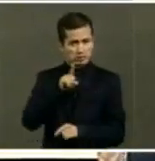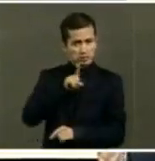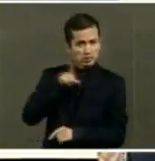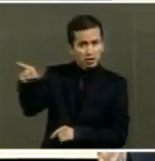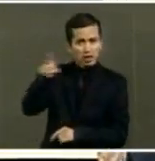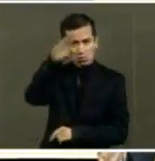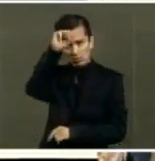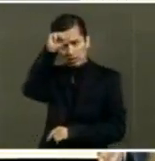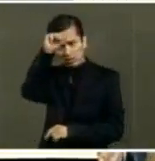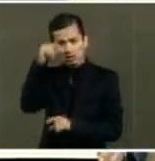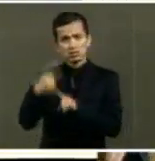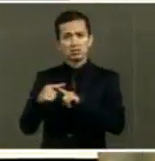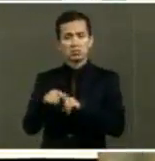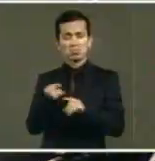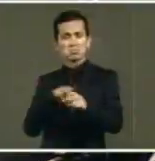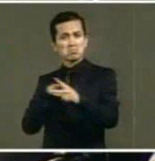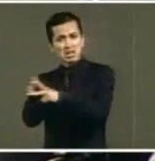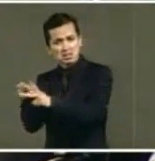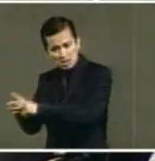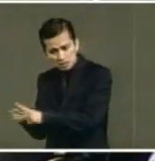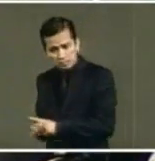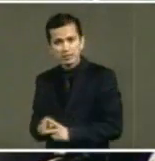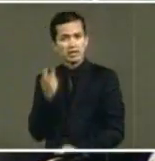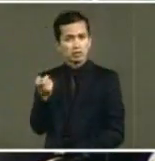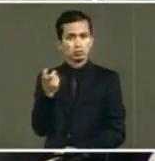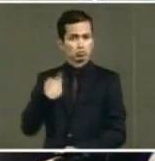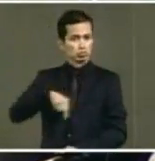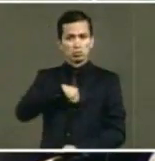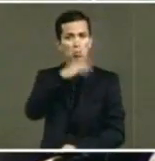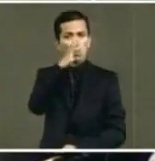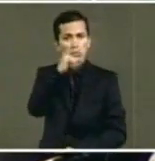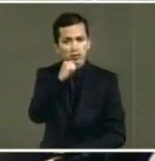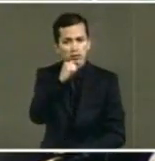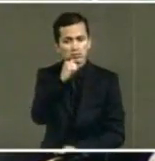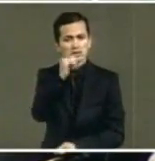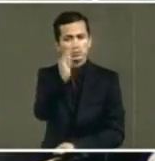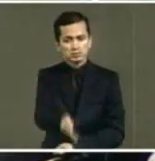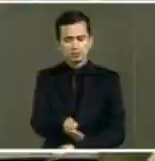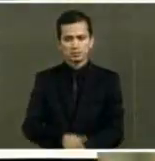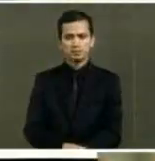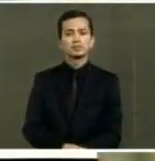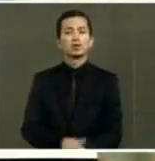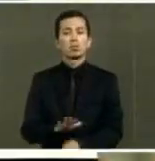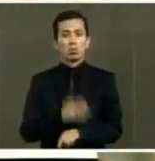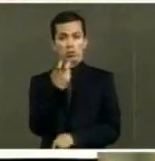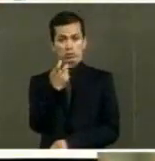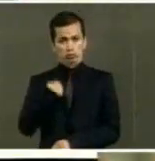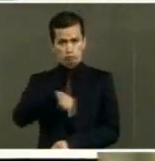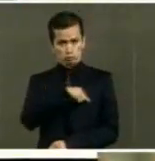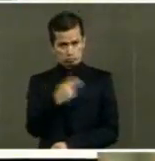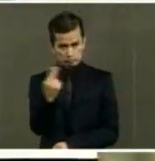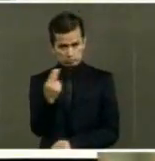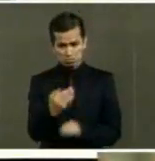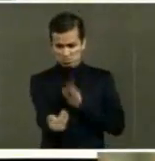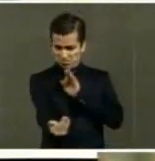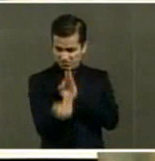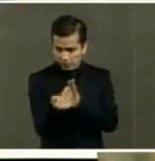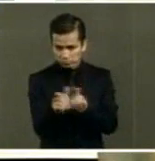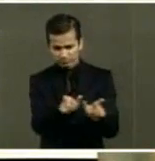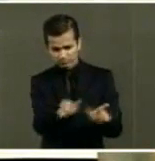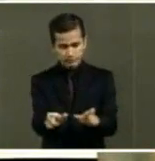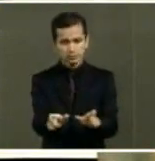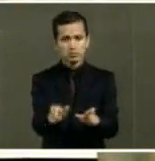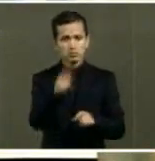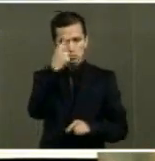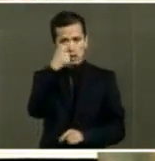los asesinos de Monterrey. Eso es algo que no podemos permitir. Por eso hay que enfrentarlos y hay que someterlos. Y